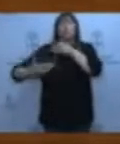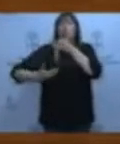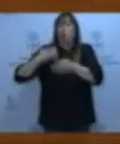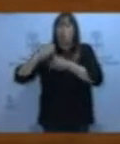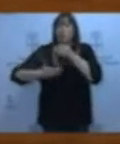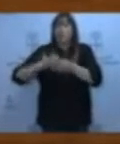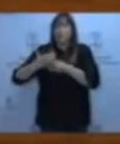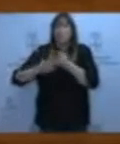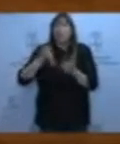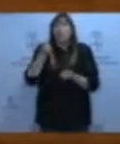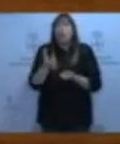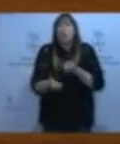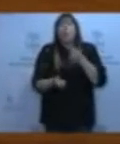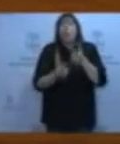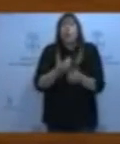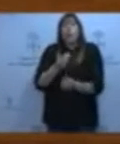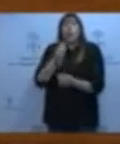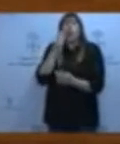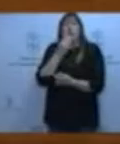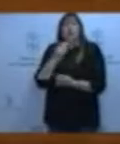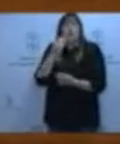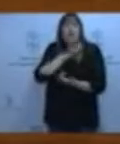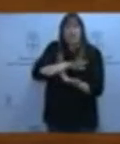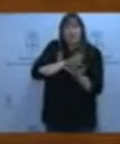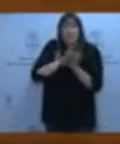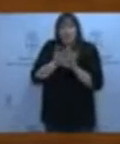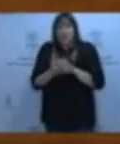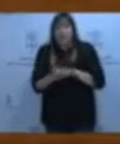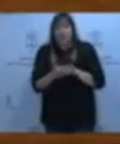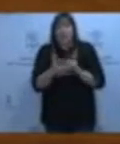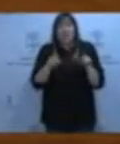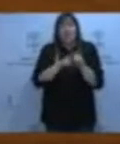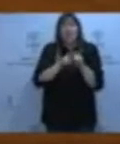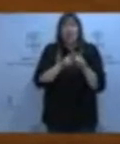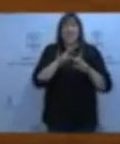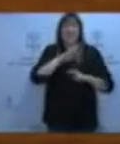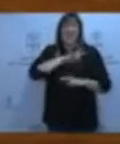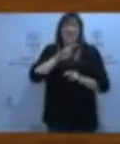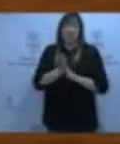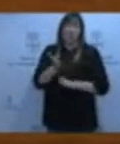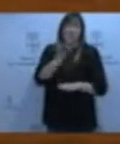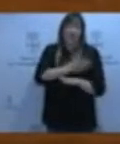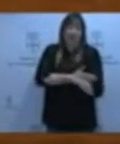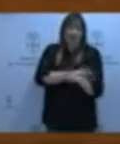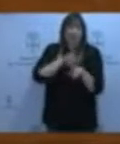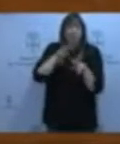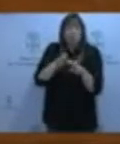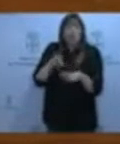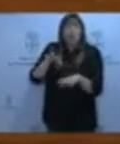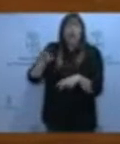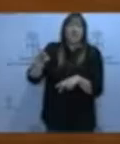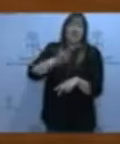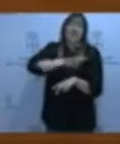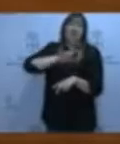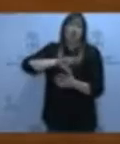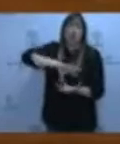de cristianización por conformación, es decir, la adaptación de cultos previos a la nueva religión.